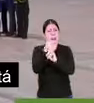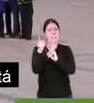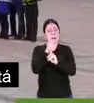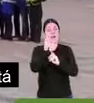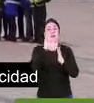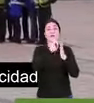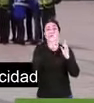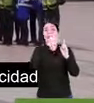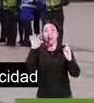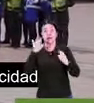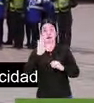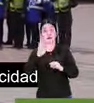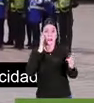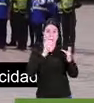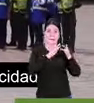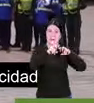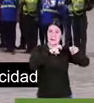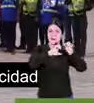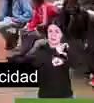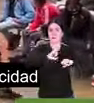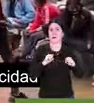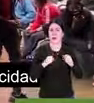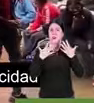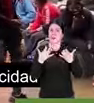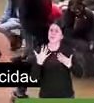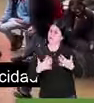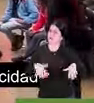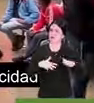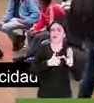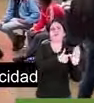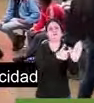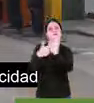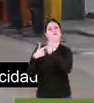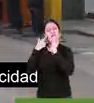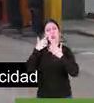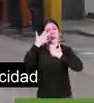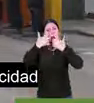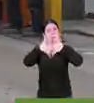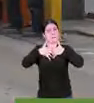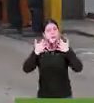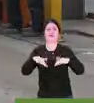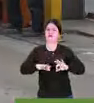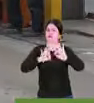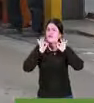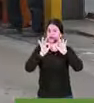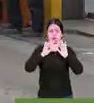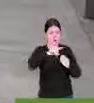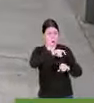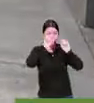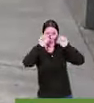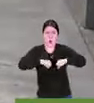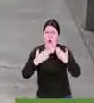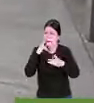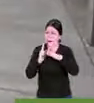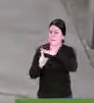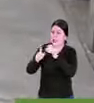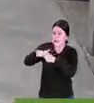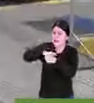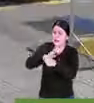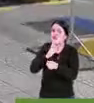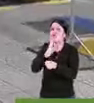Transporte de Bogotá continúa consolidándose como una empresa con toda la capacidad de desarrollar soluciones de movilidad para